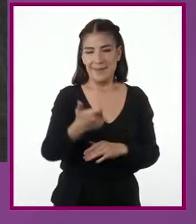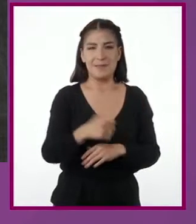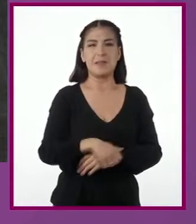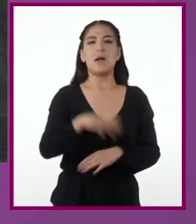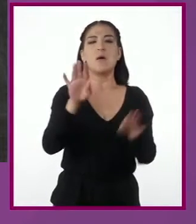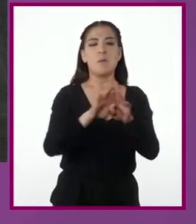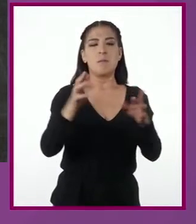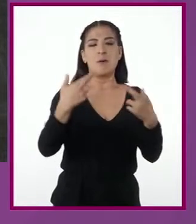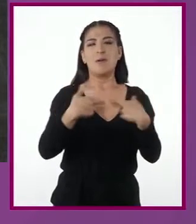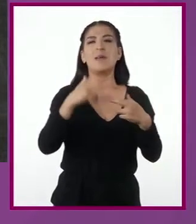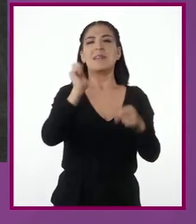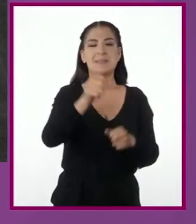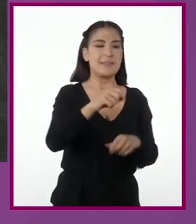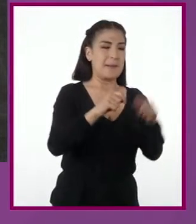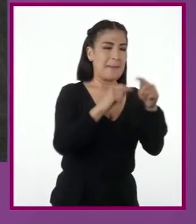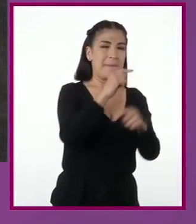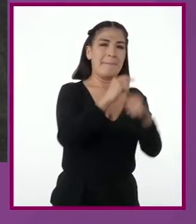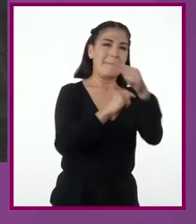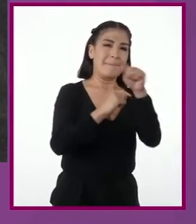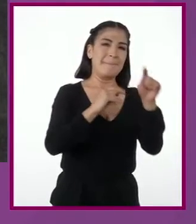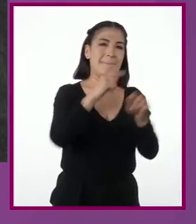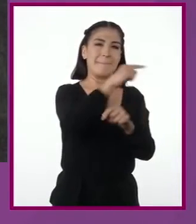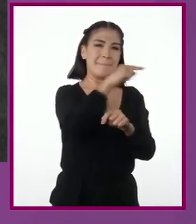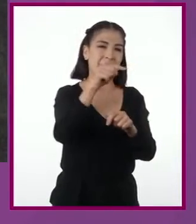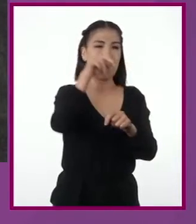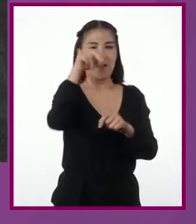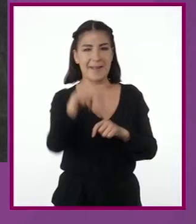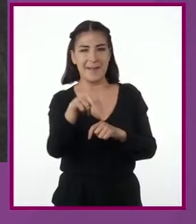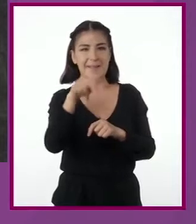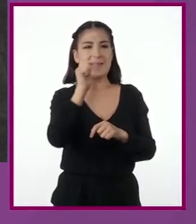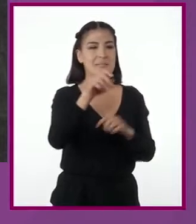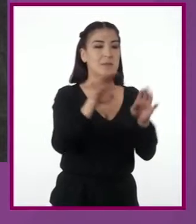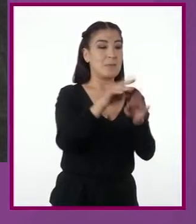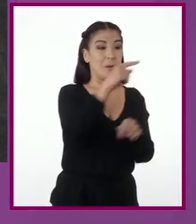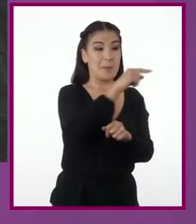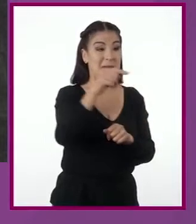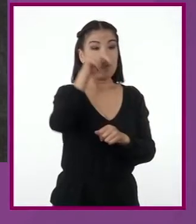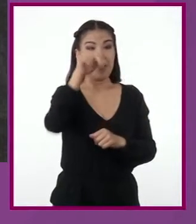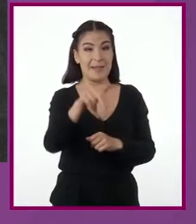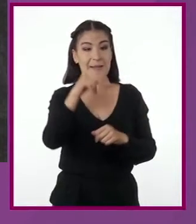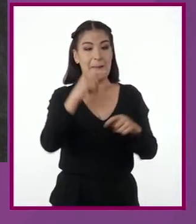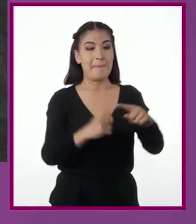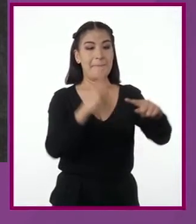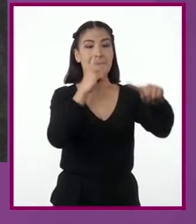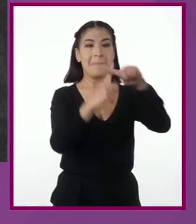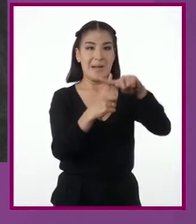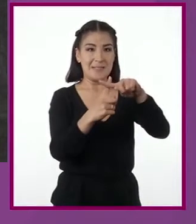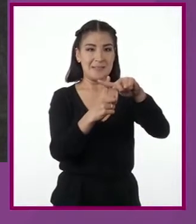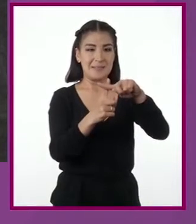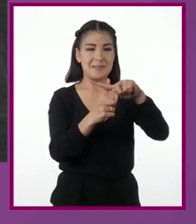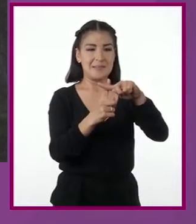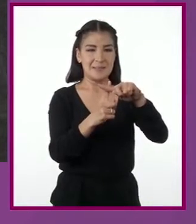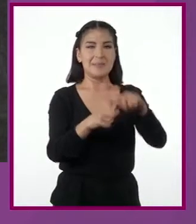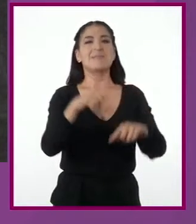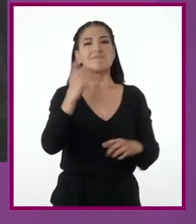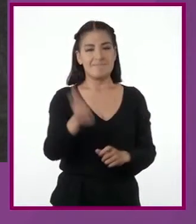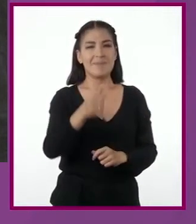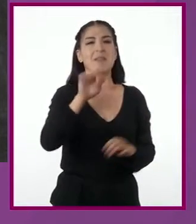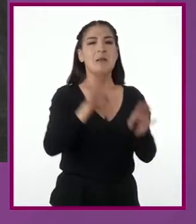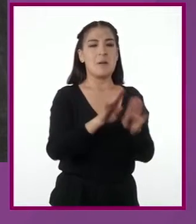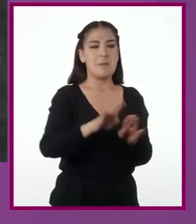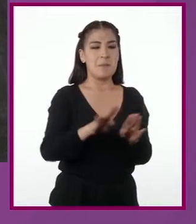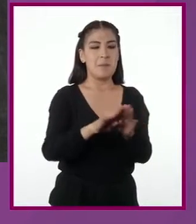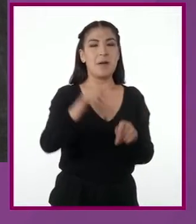como menos n. A lo largo del año, esa cantidad se va sumando. Por lo tanto, para